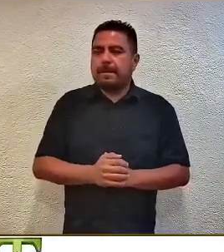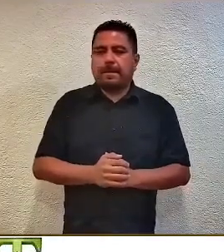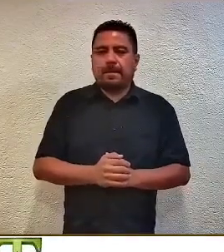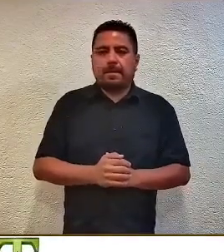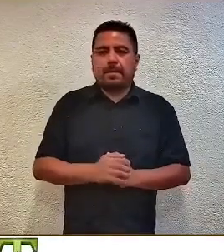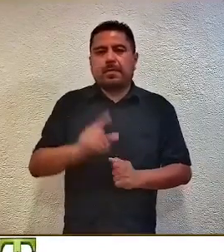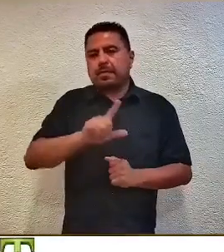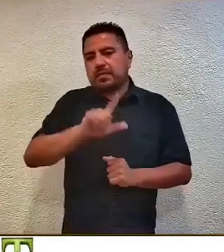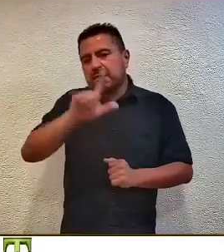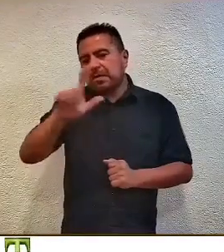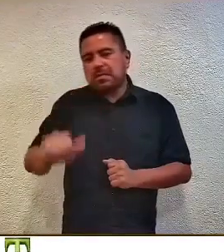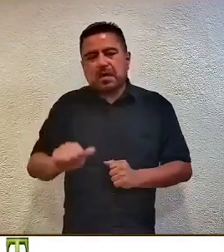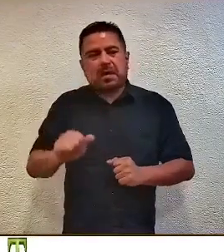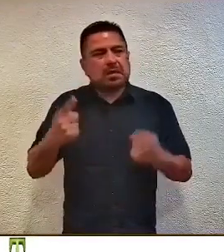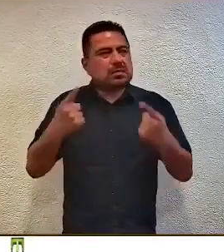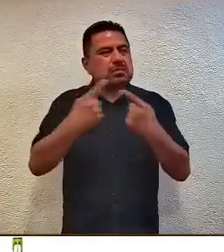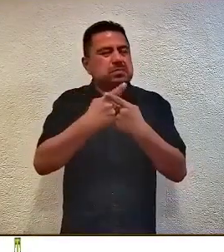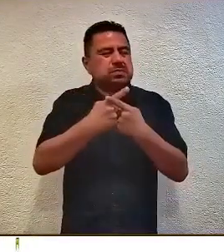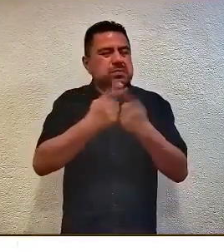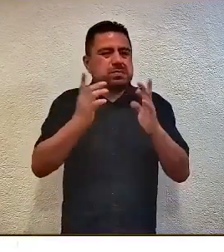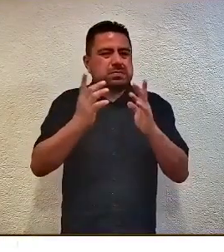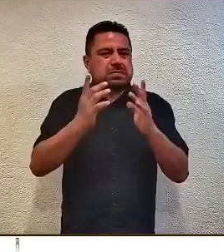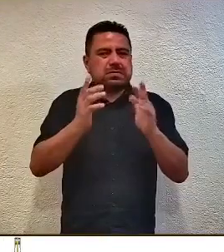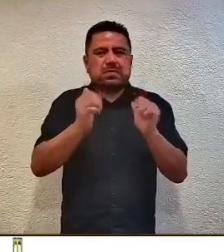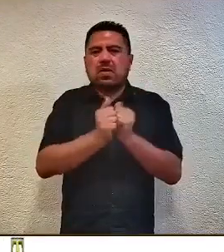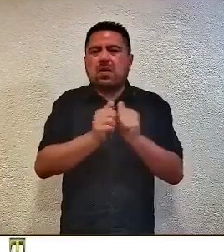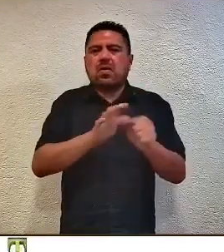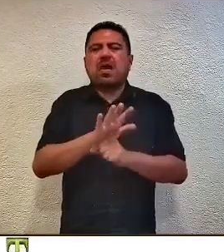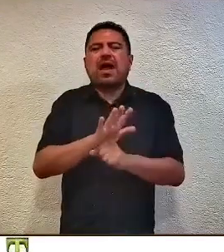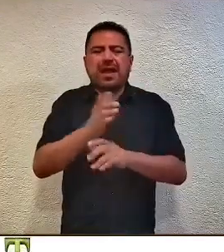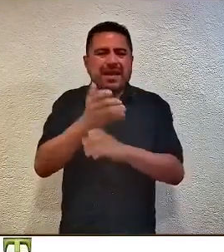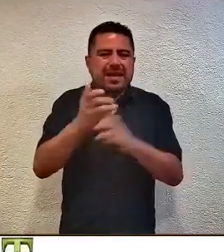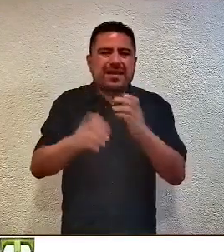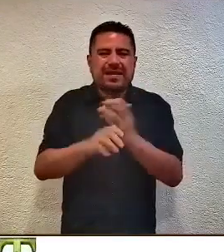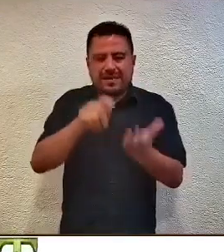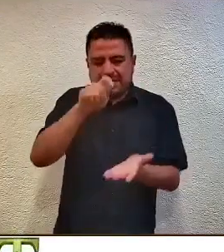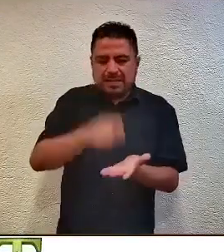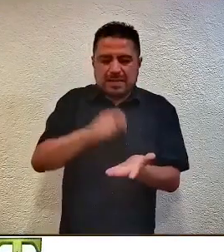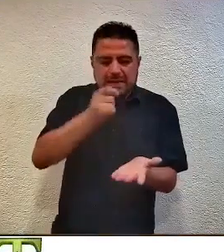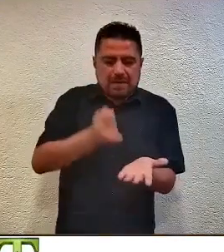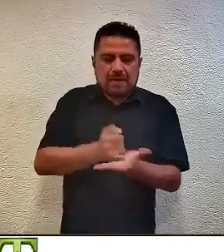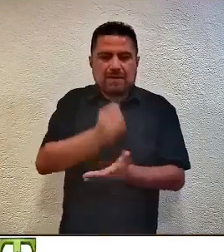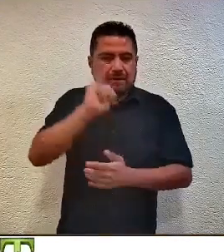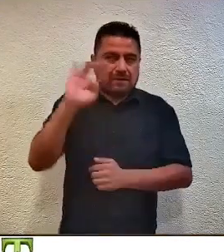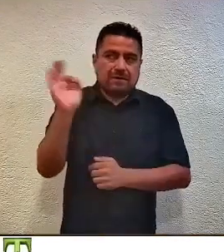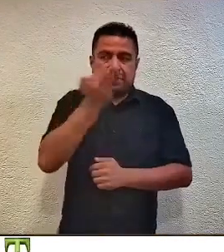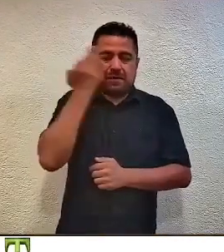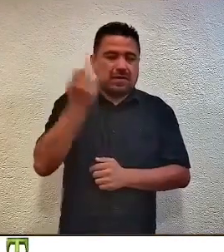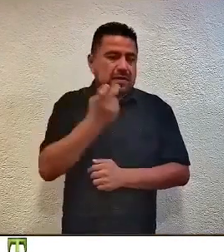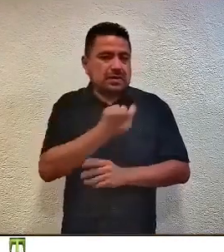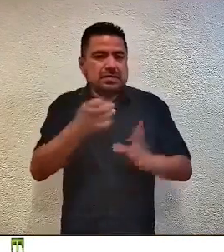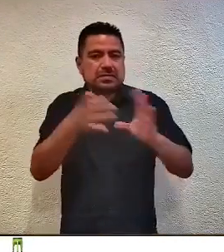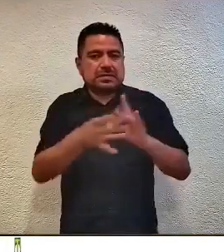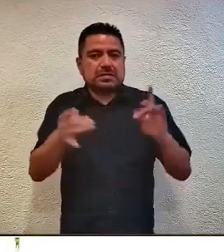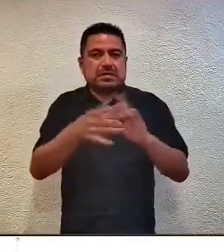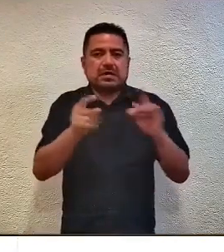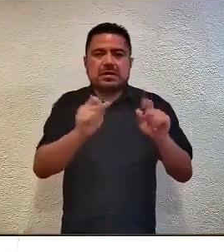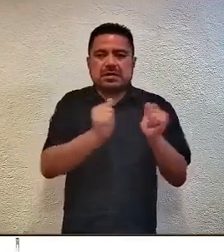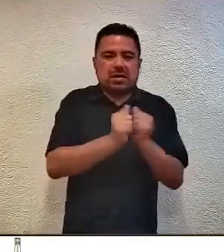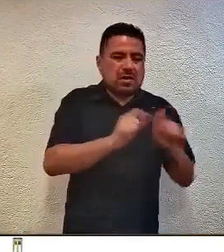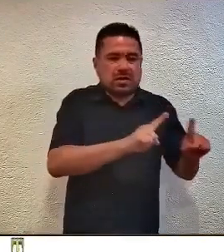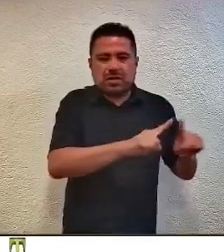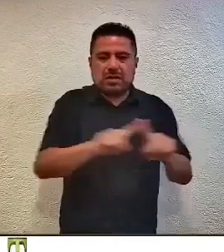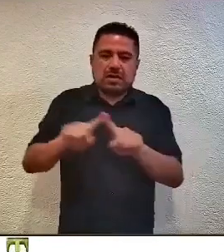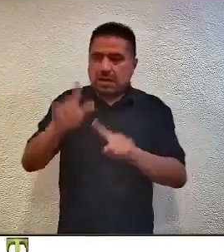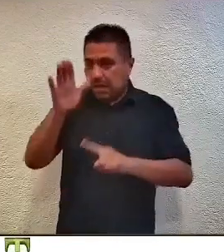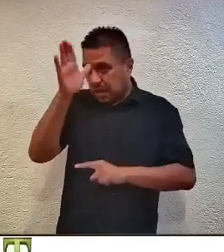Derivado del cumplimiento de los efectos de la sentencia federal mencionados, obran en actos diversos acuerdos